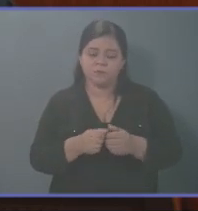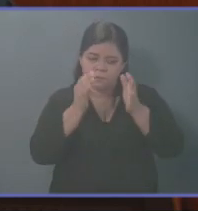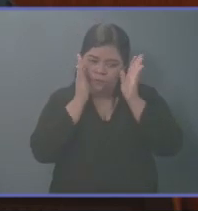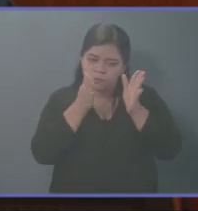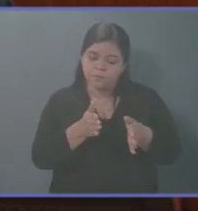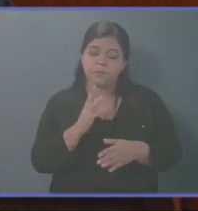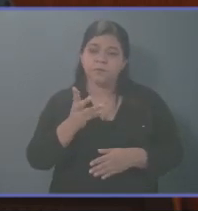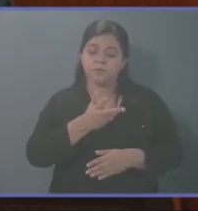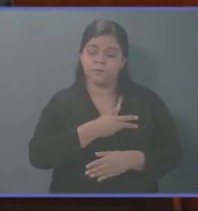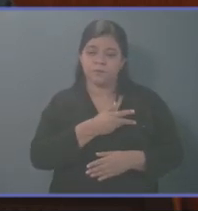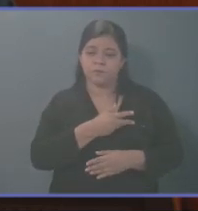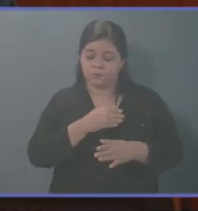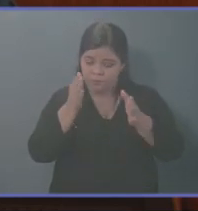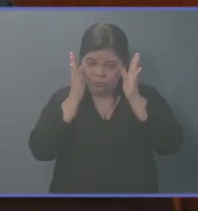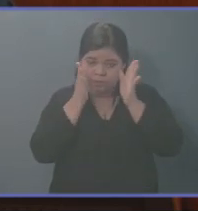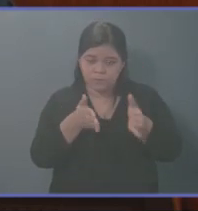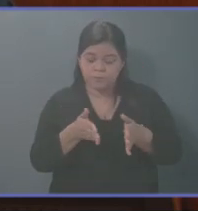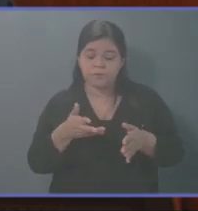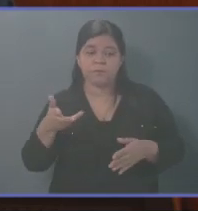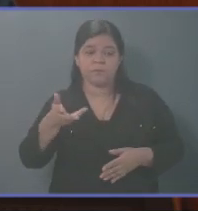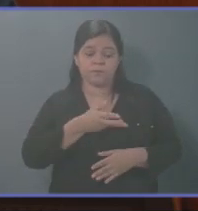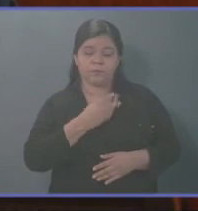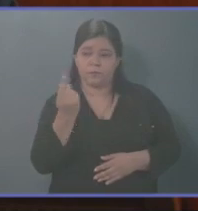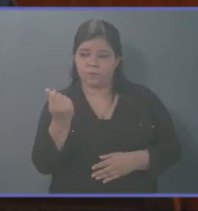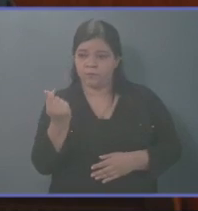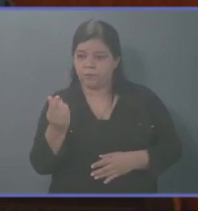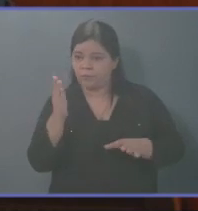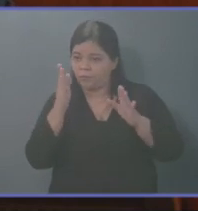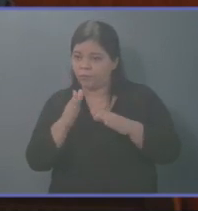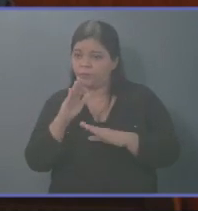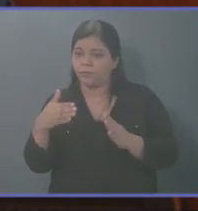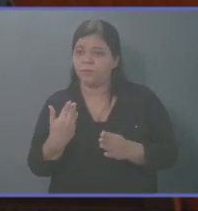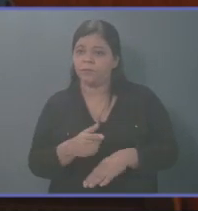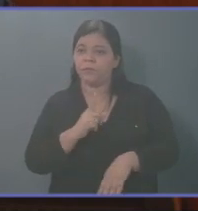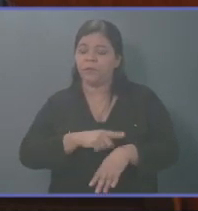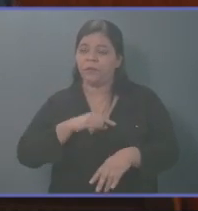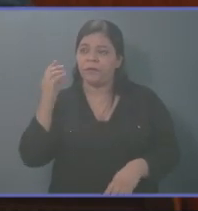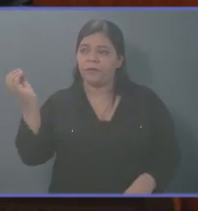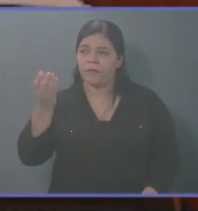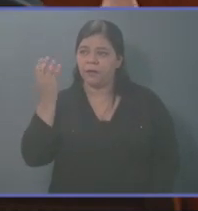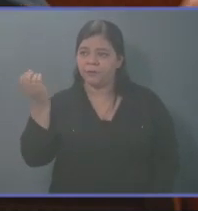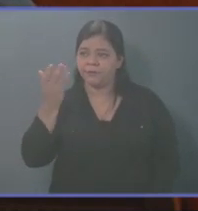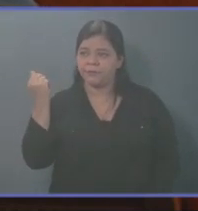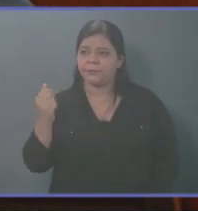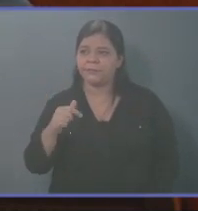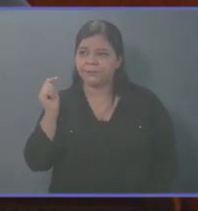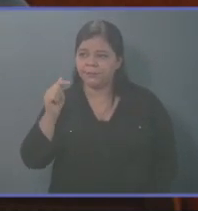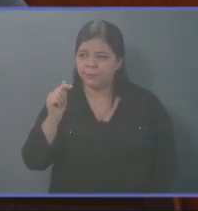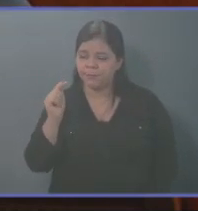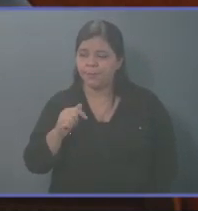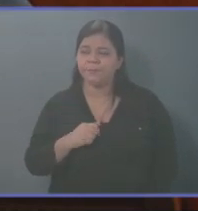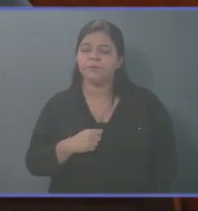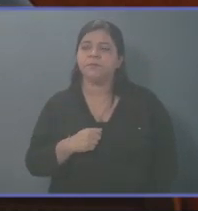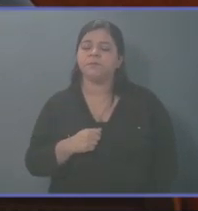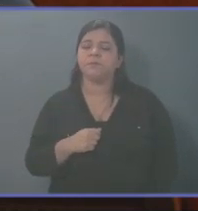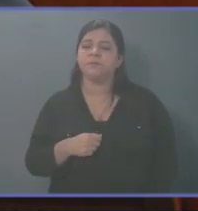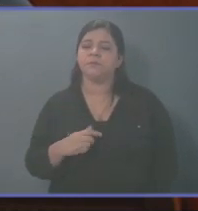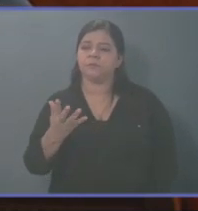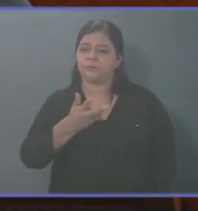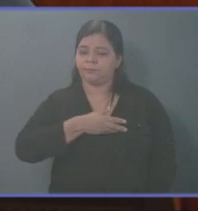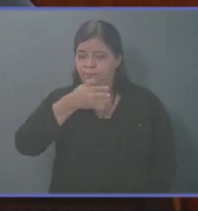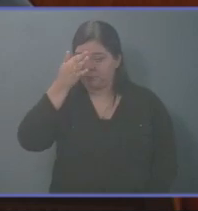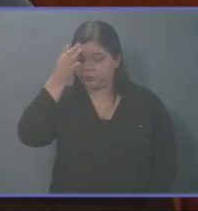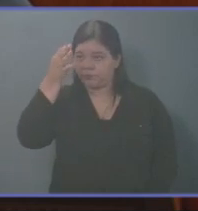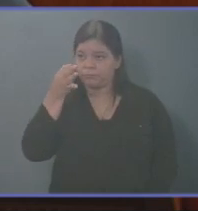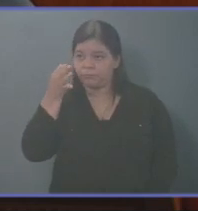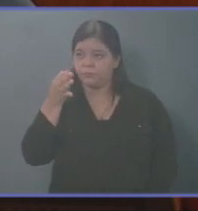enfocar nuestras energías y nuestros recursos en atender esta emergencia. Es por eso que creemos que